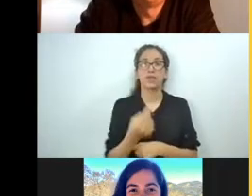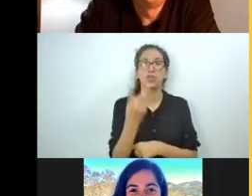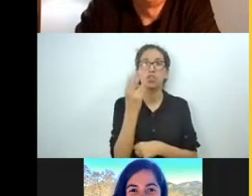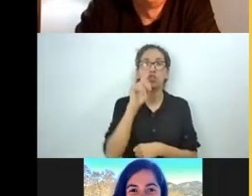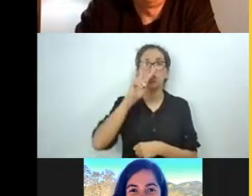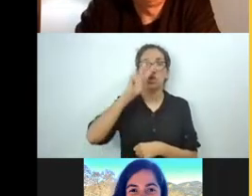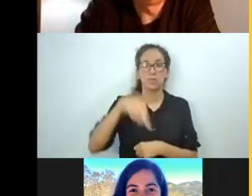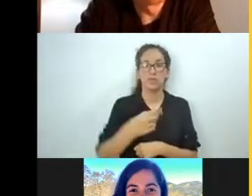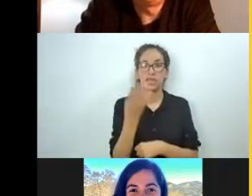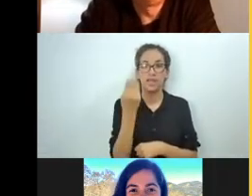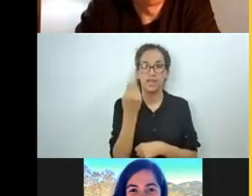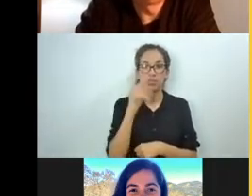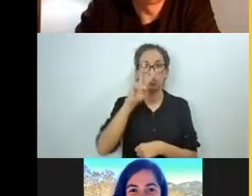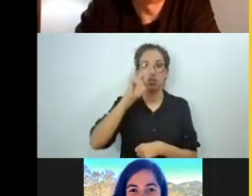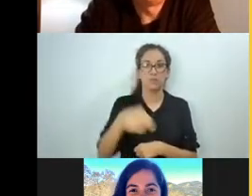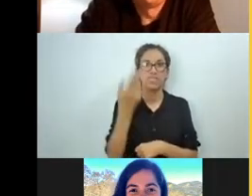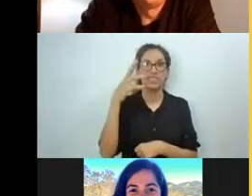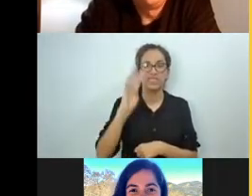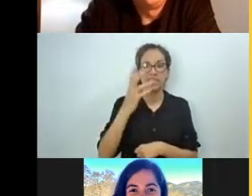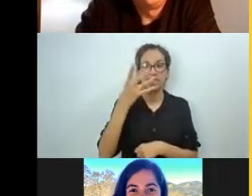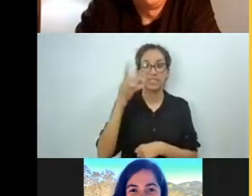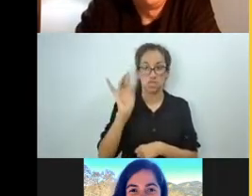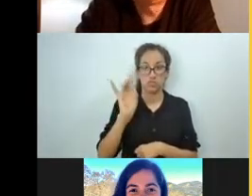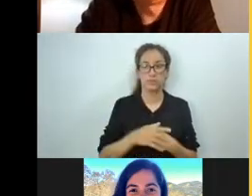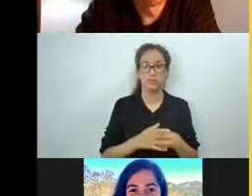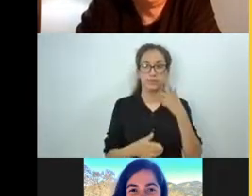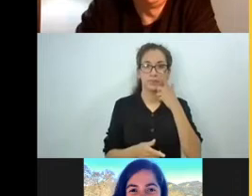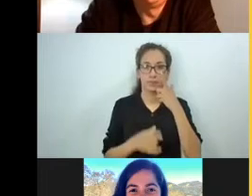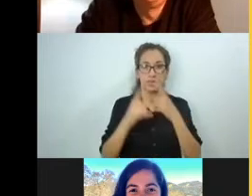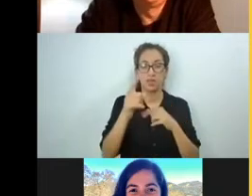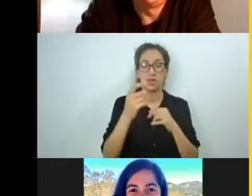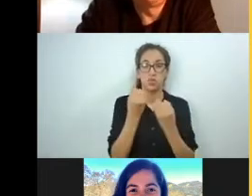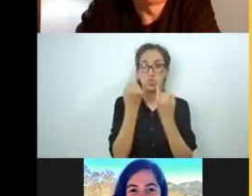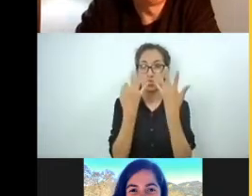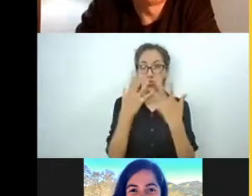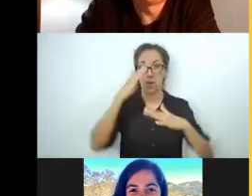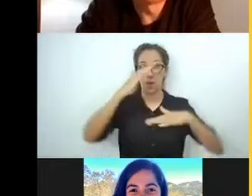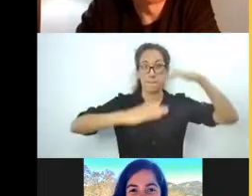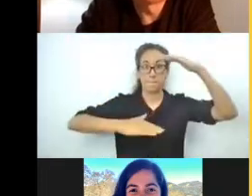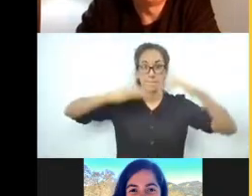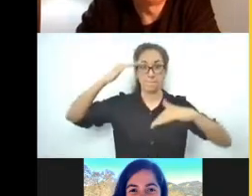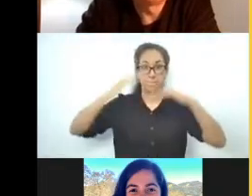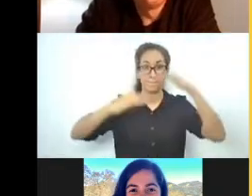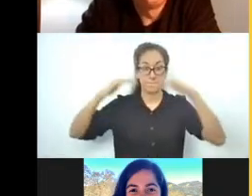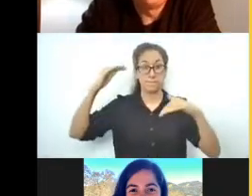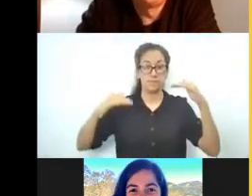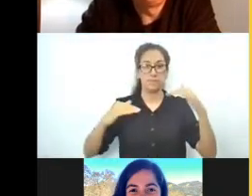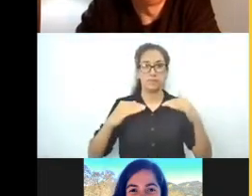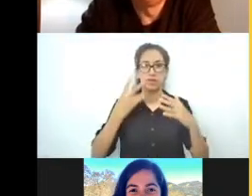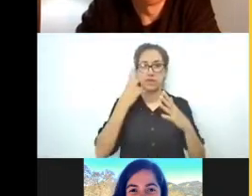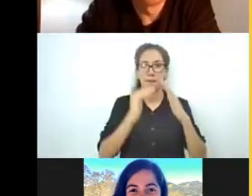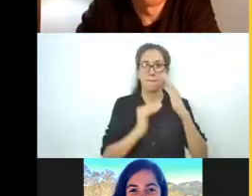2014, 2016, 2018, las tasas de no haber tenido relaciones sexuales va